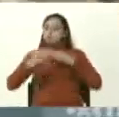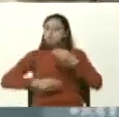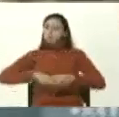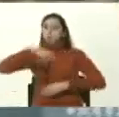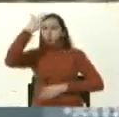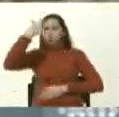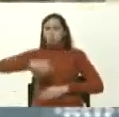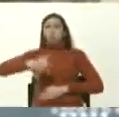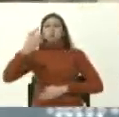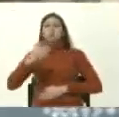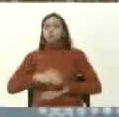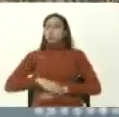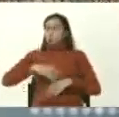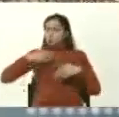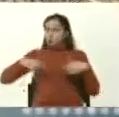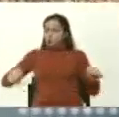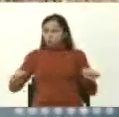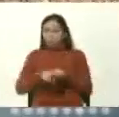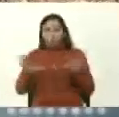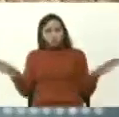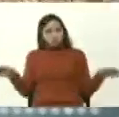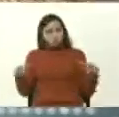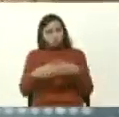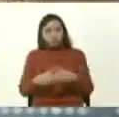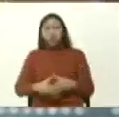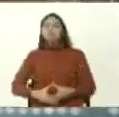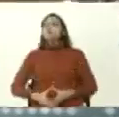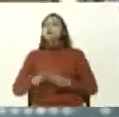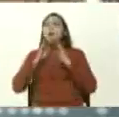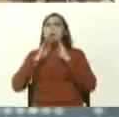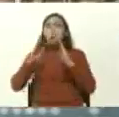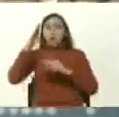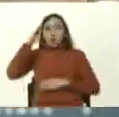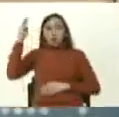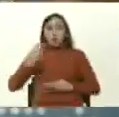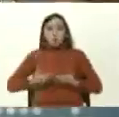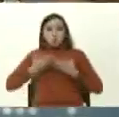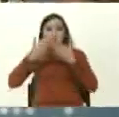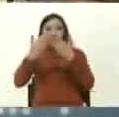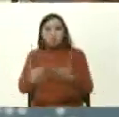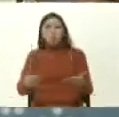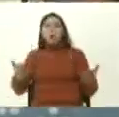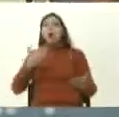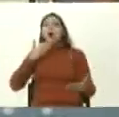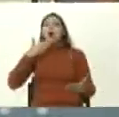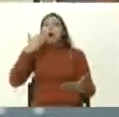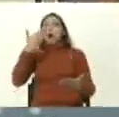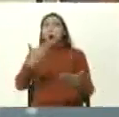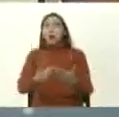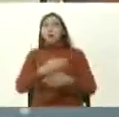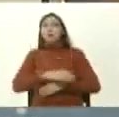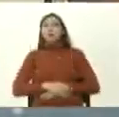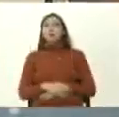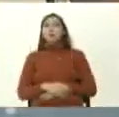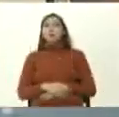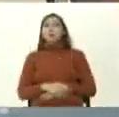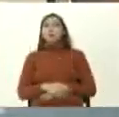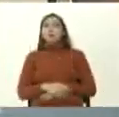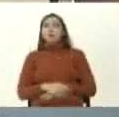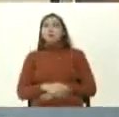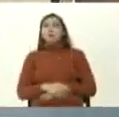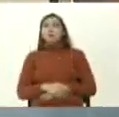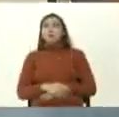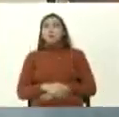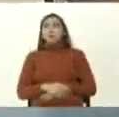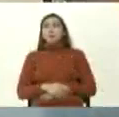son un ejército, Dios me la bendiga a todas. Amén. En nombre de los niños, en nombre de la niña, vicepresidenta, muchas gracias. Estamos entregando en este momento, vicepresidenta,